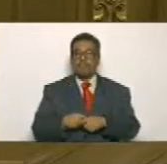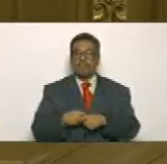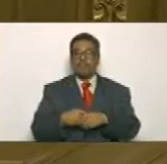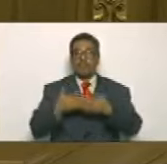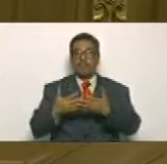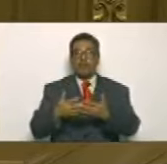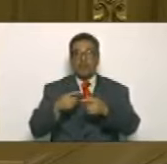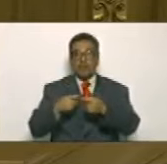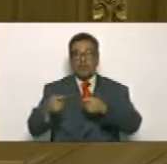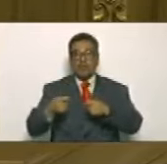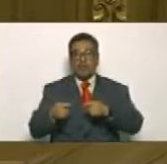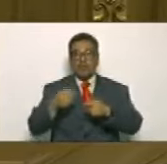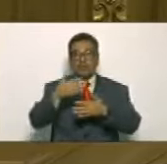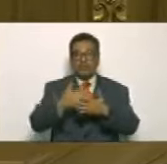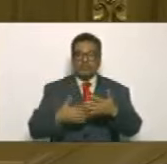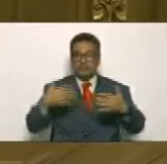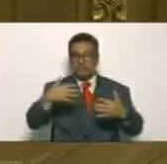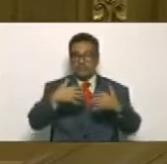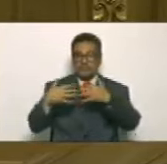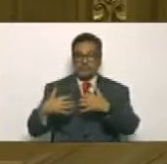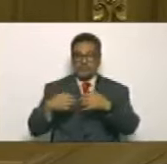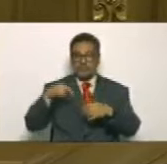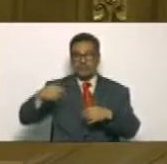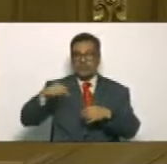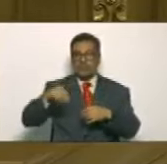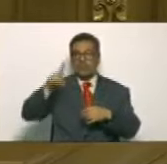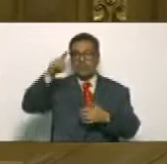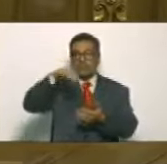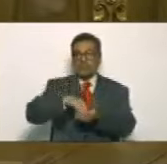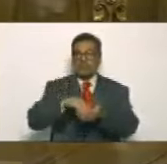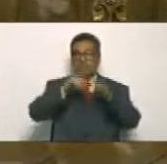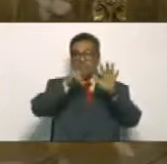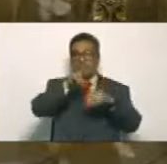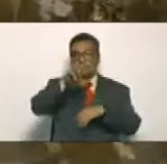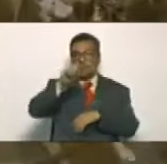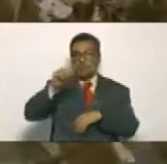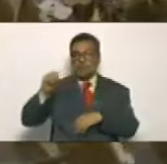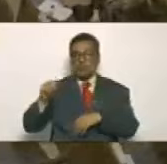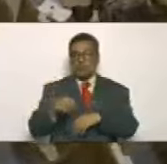armisticio y el tratado de regularización de la guerra de noviembre de 1820.